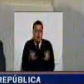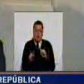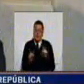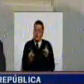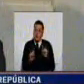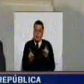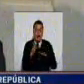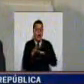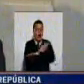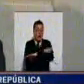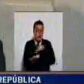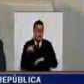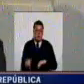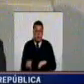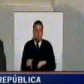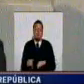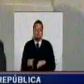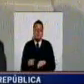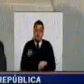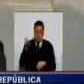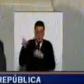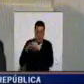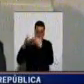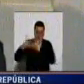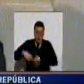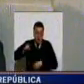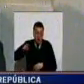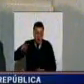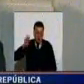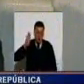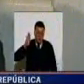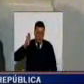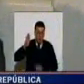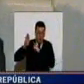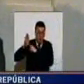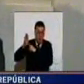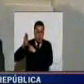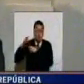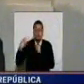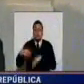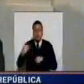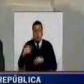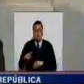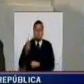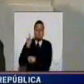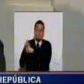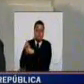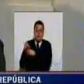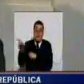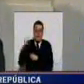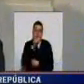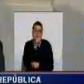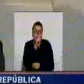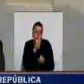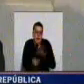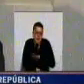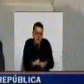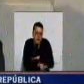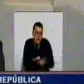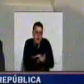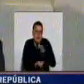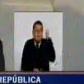lo vimos en los medios de comunicación, los señores de Brookfield están acusados por soborno a funcionarios públicos en